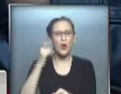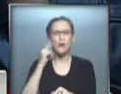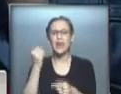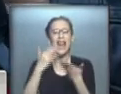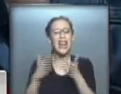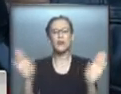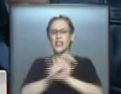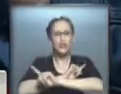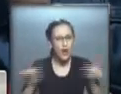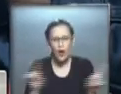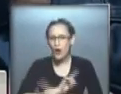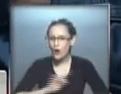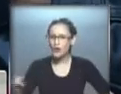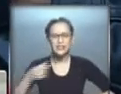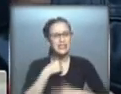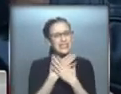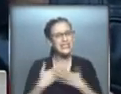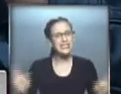de ahí no quiero